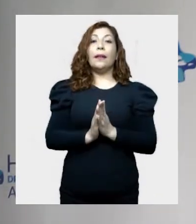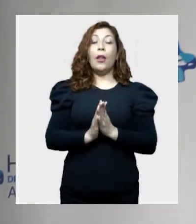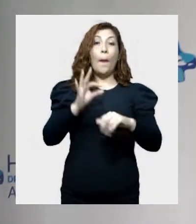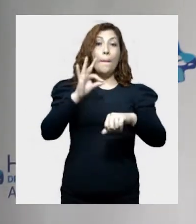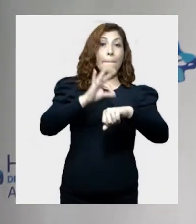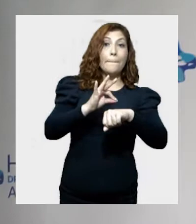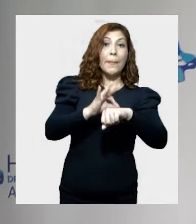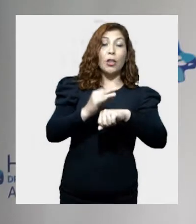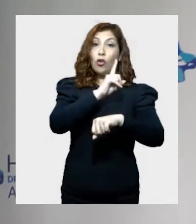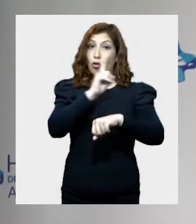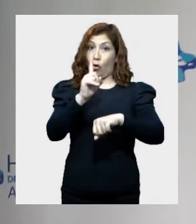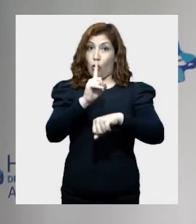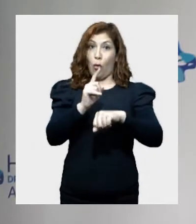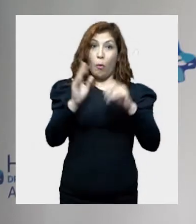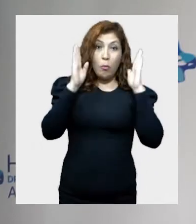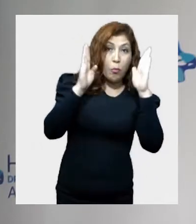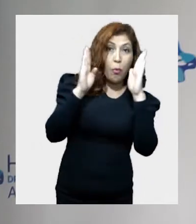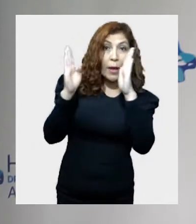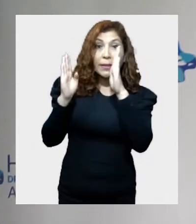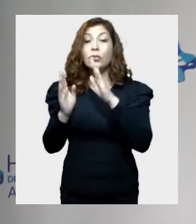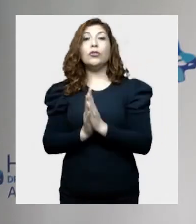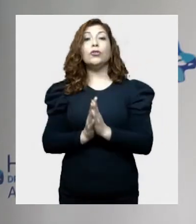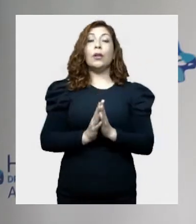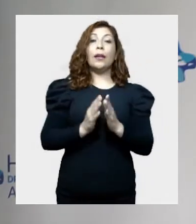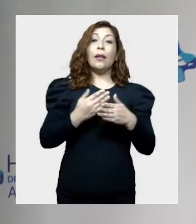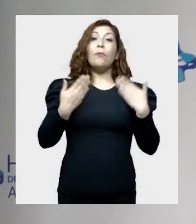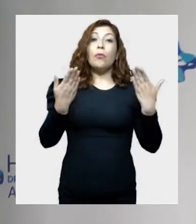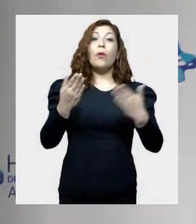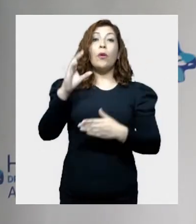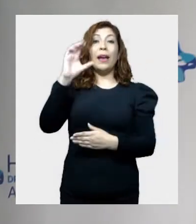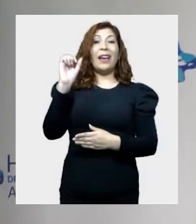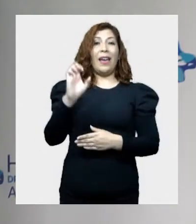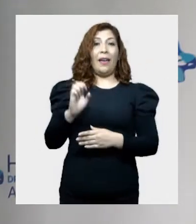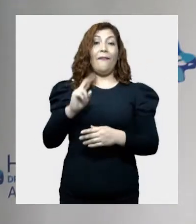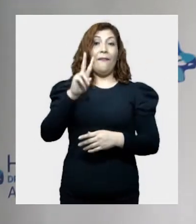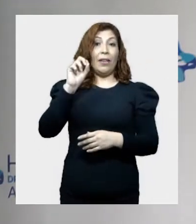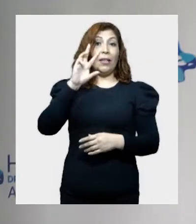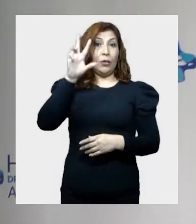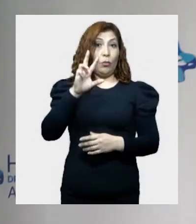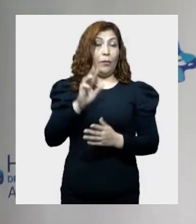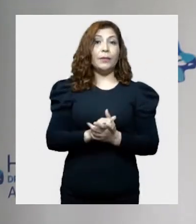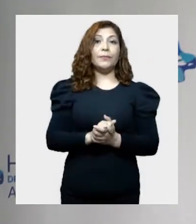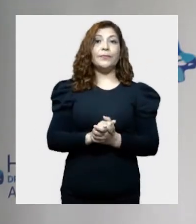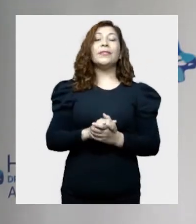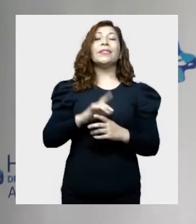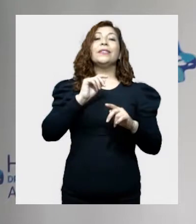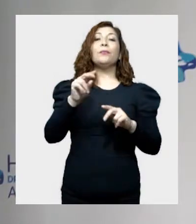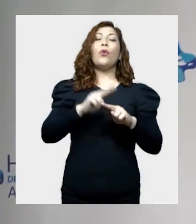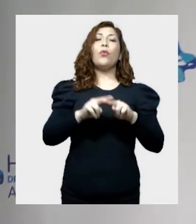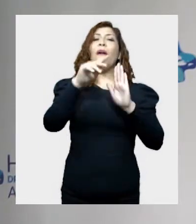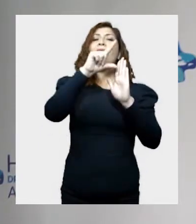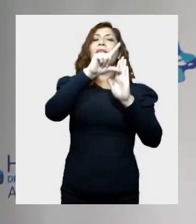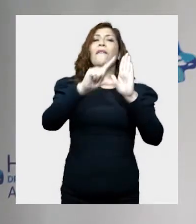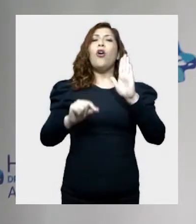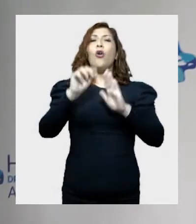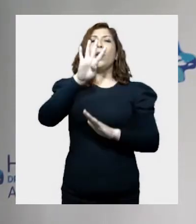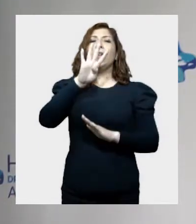no médicos prestados por el CAE. En comparación al 2019, el 2020 registramos una disminución